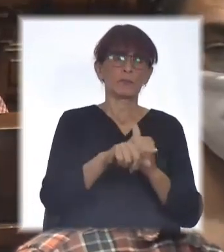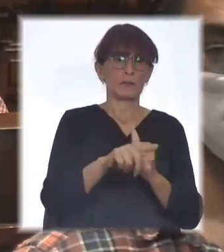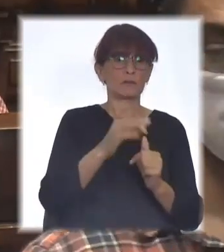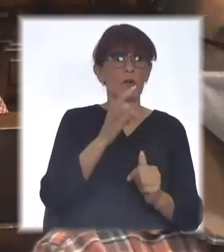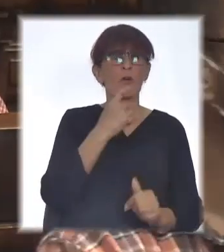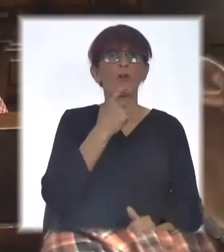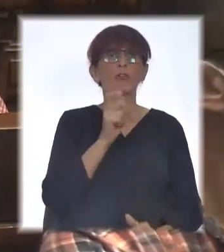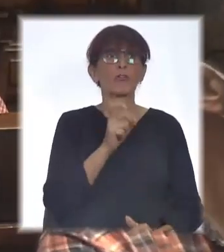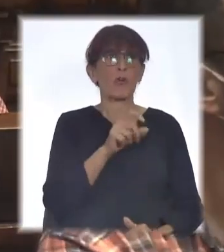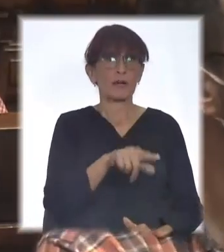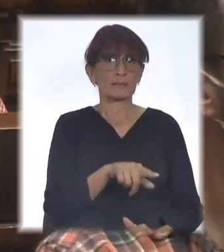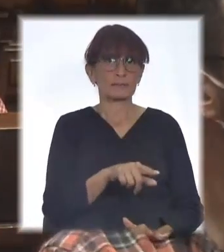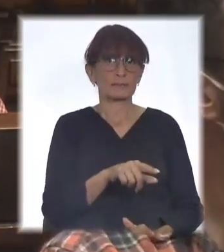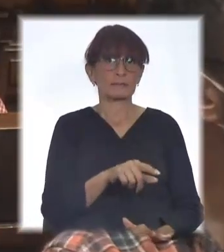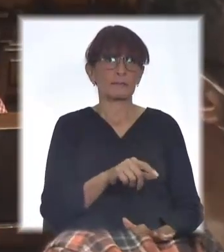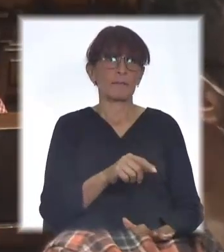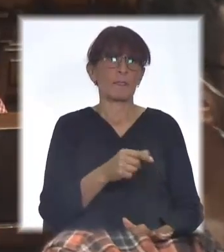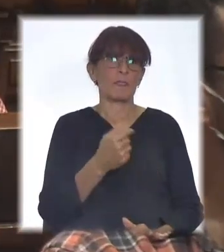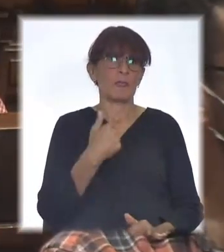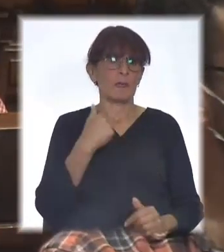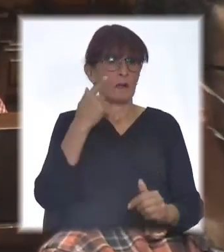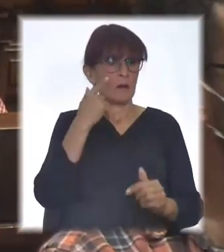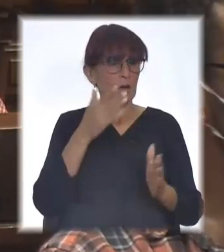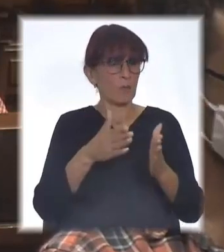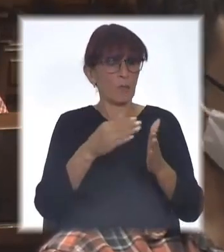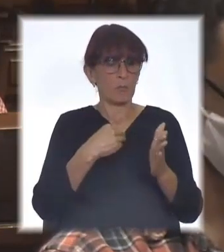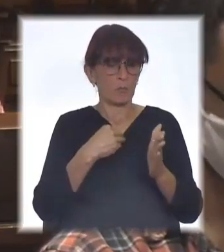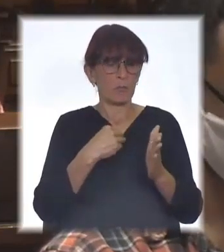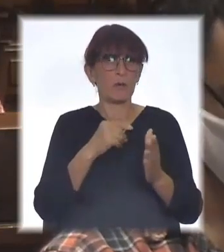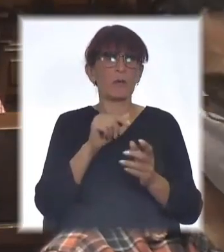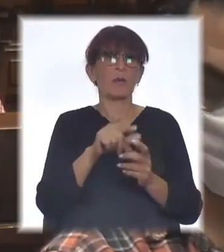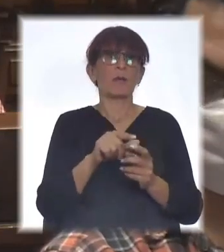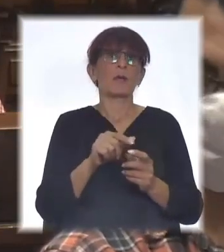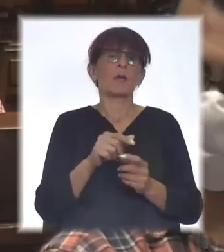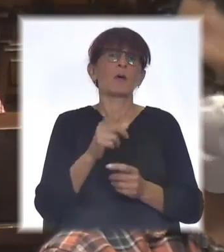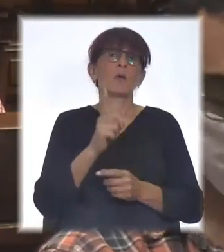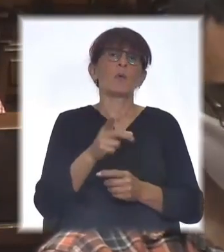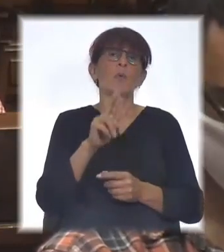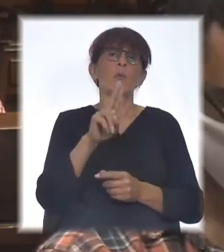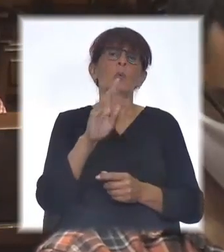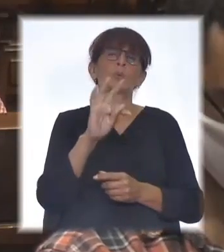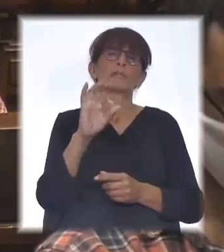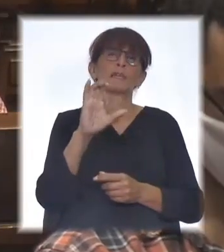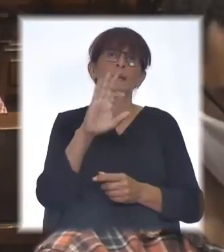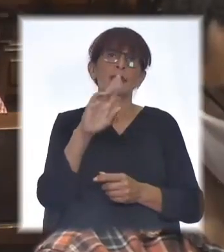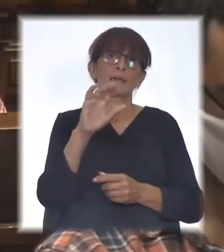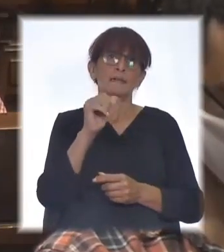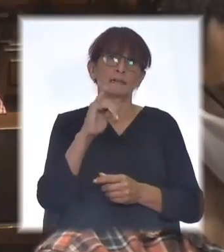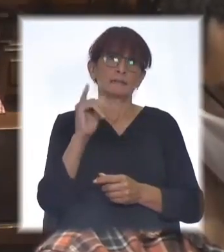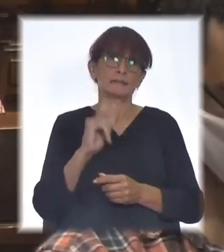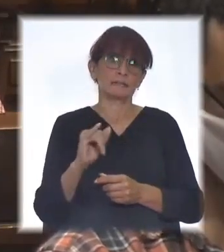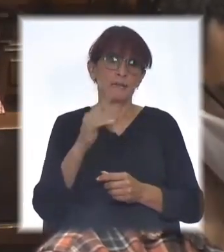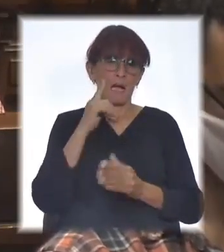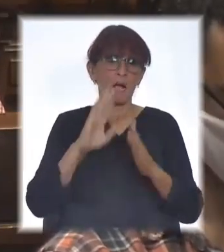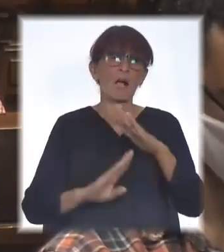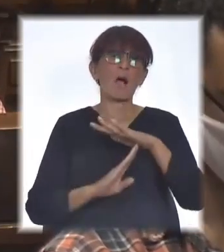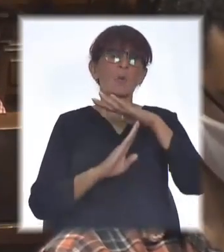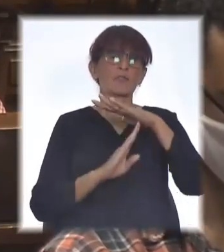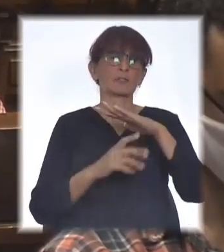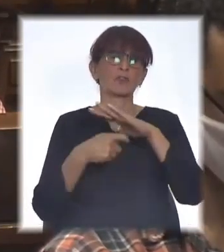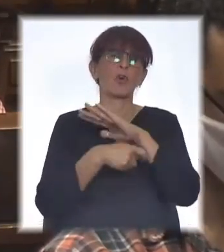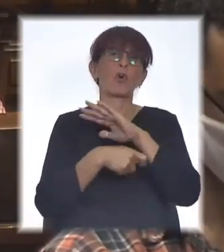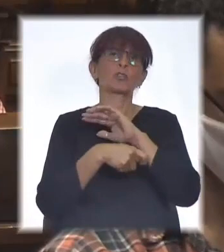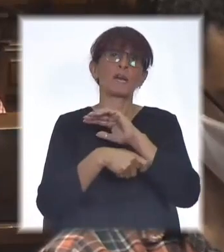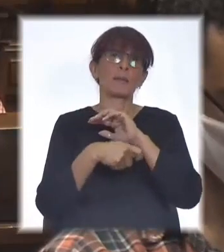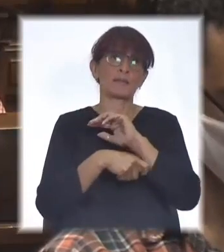lo rojas ladrón vocacional abrí lino gutiérrez el caudillo contrabandista